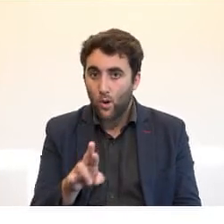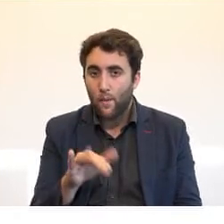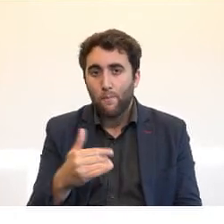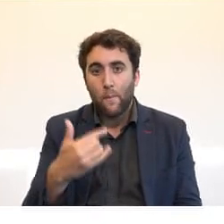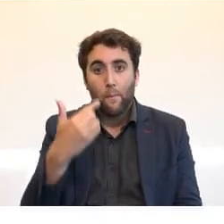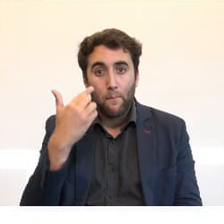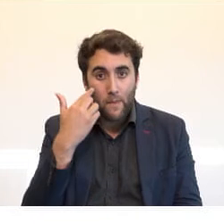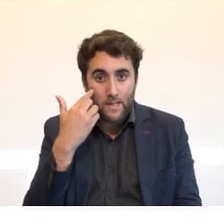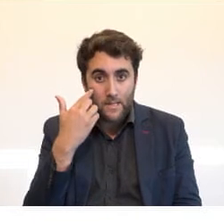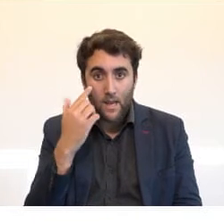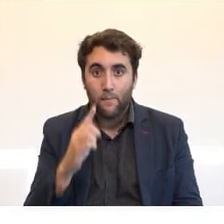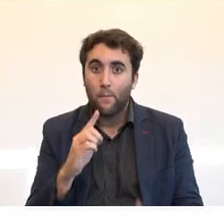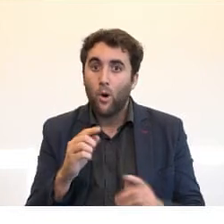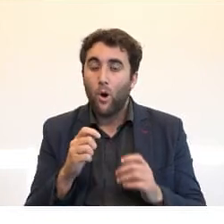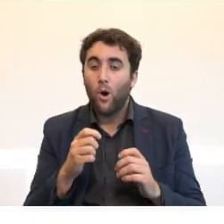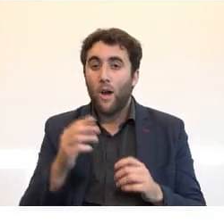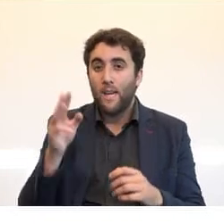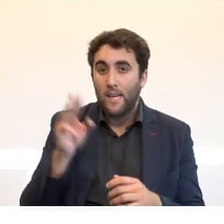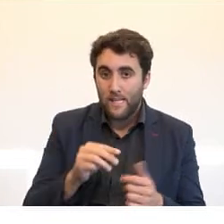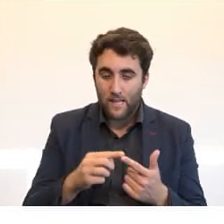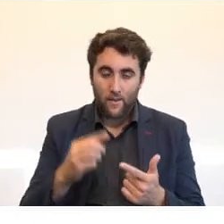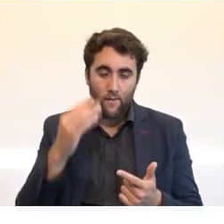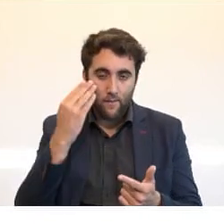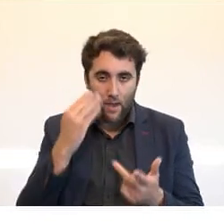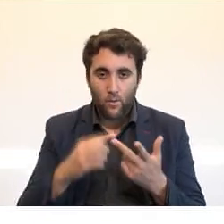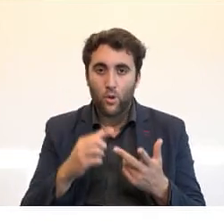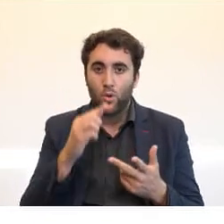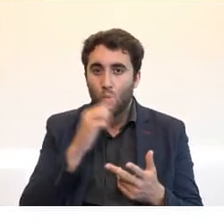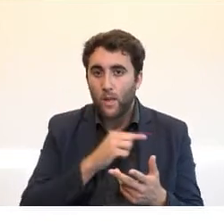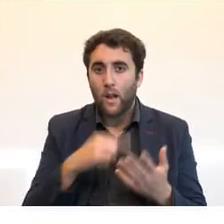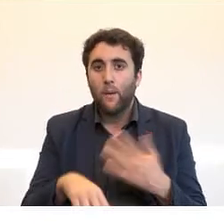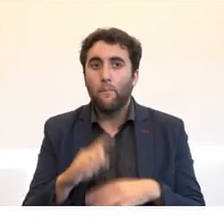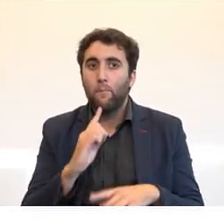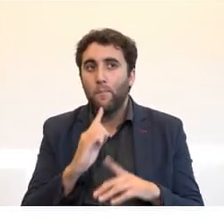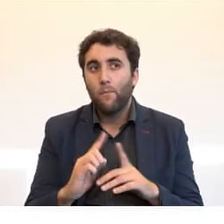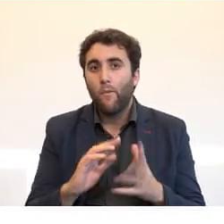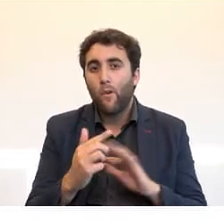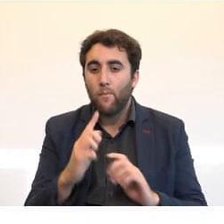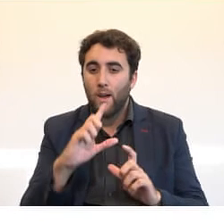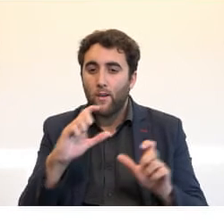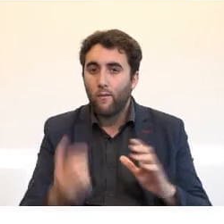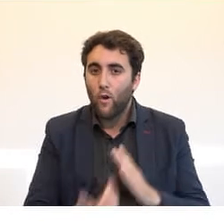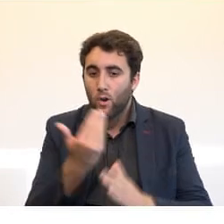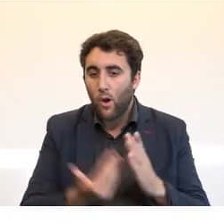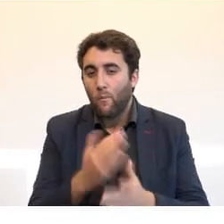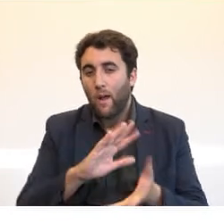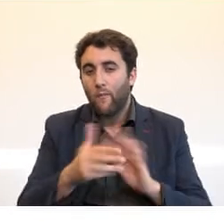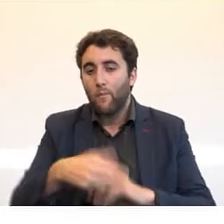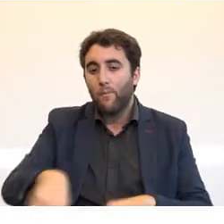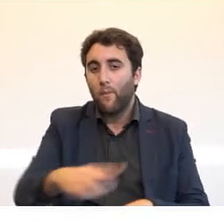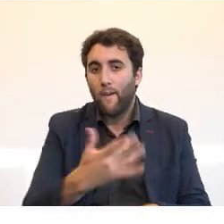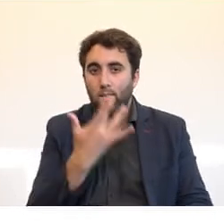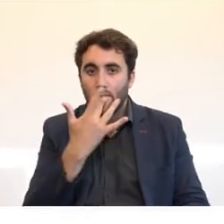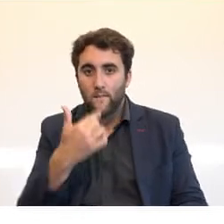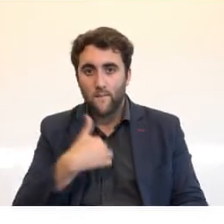piensan que tienen que utilizar sus redes sociales para, entre otros sentimientos, provocar envidia. Y seguimos con los datos, en este caso es de la